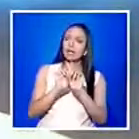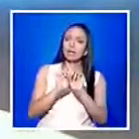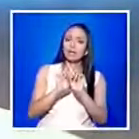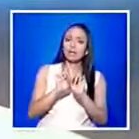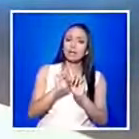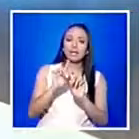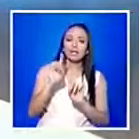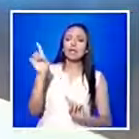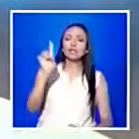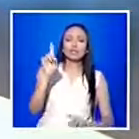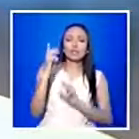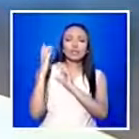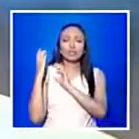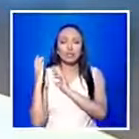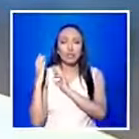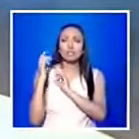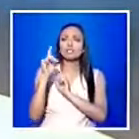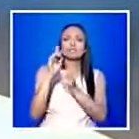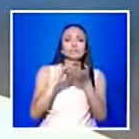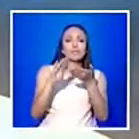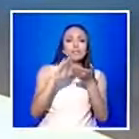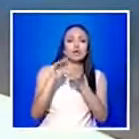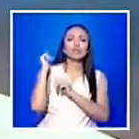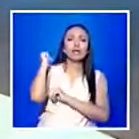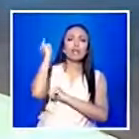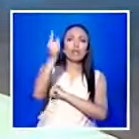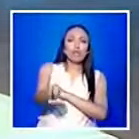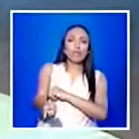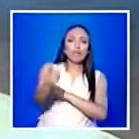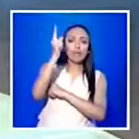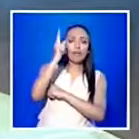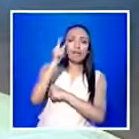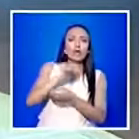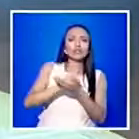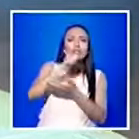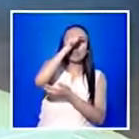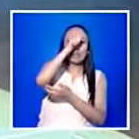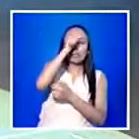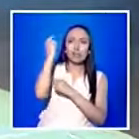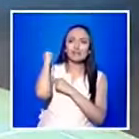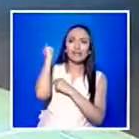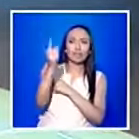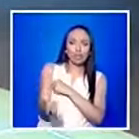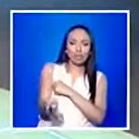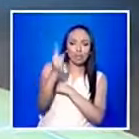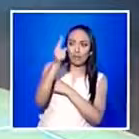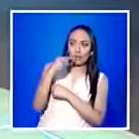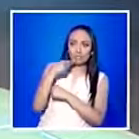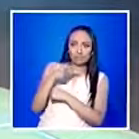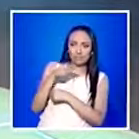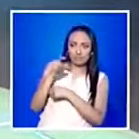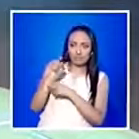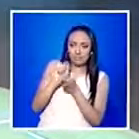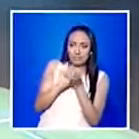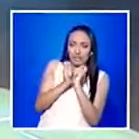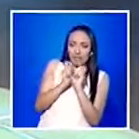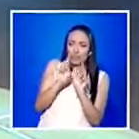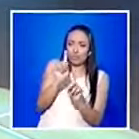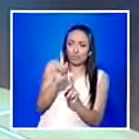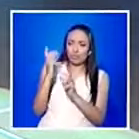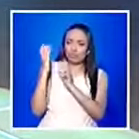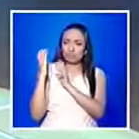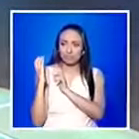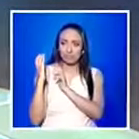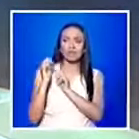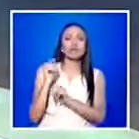mágicos, espectaculares, con muchísima historia que podemos visitar en nuestro casco colonial, en nuestro patrimonio cultural de la humanidad. Gracias